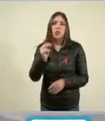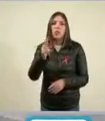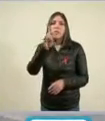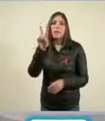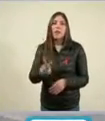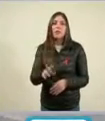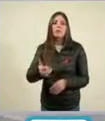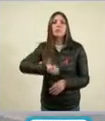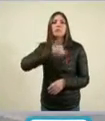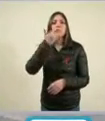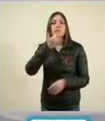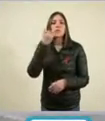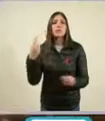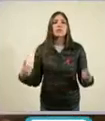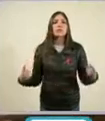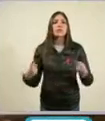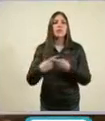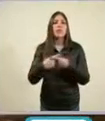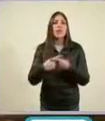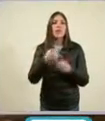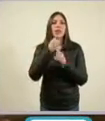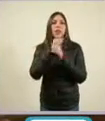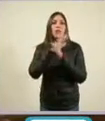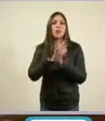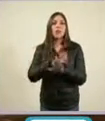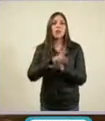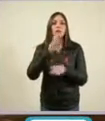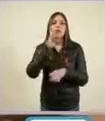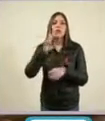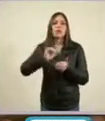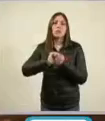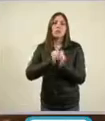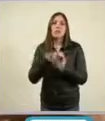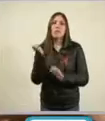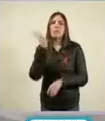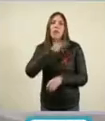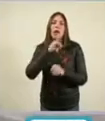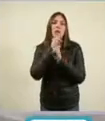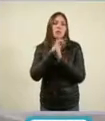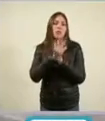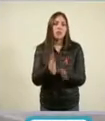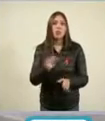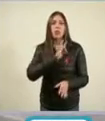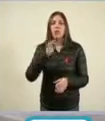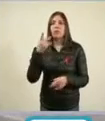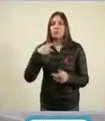equivocada. Entonces, un exceso de información se traduce en desinformación y por eso,